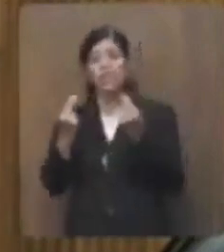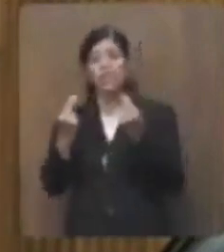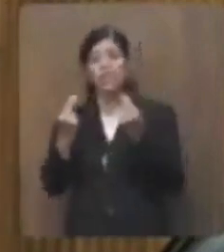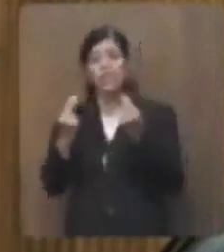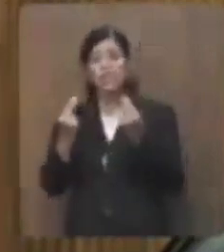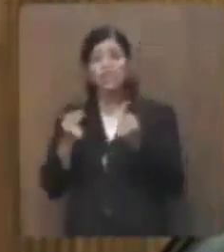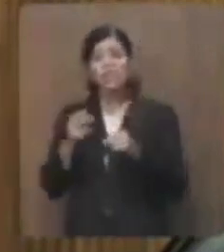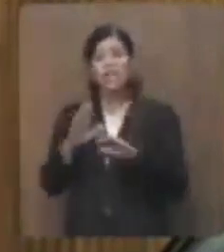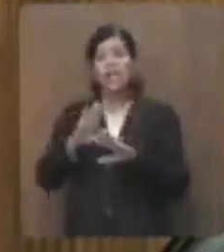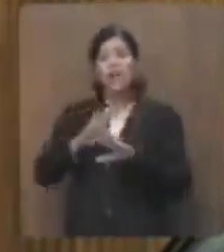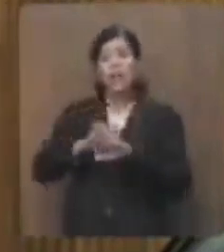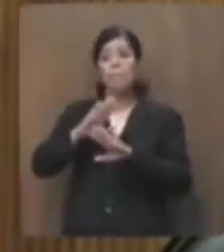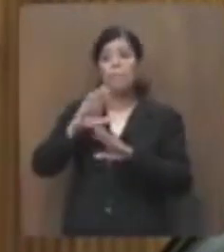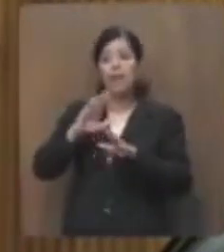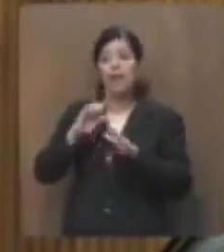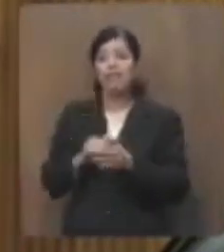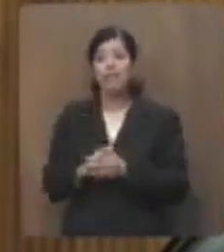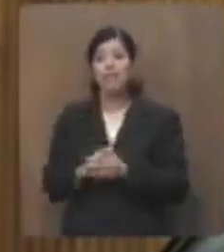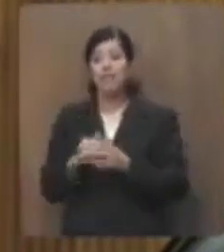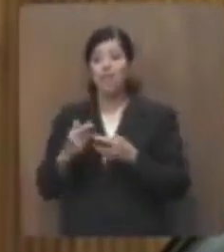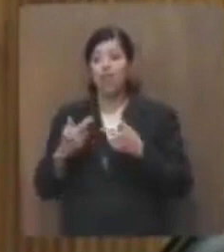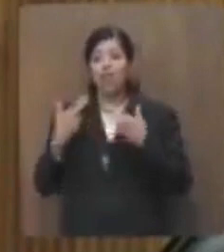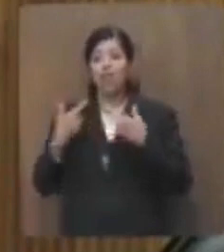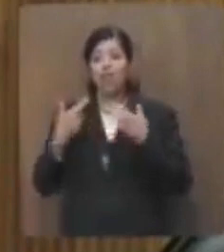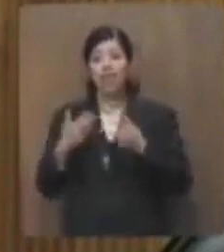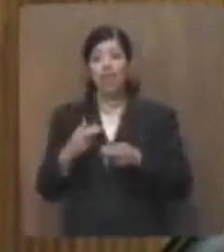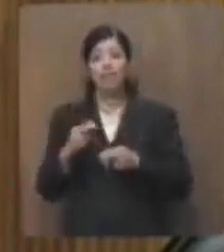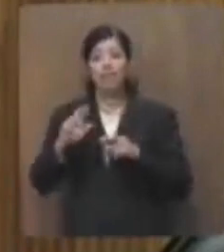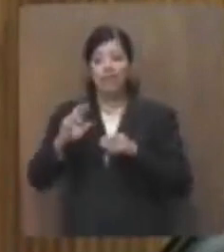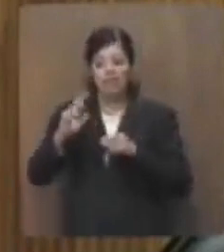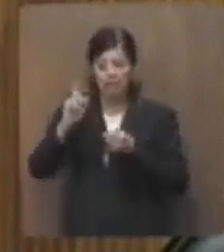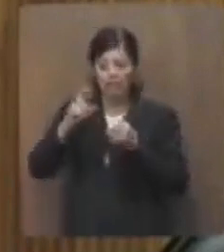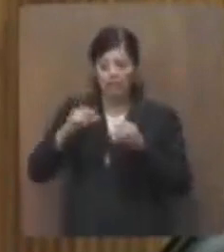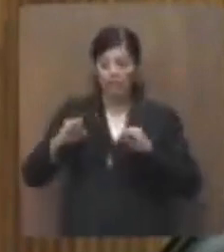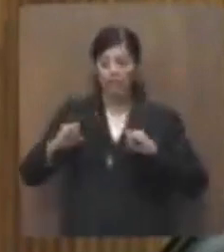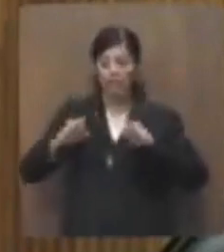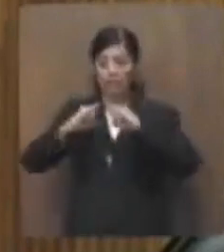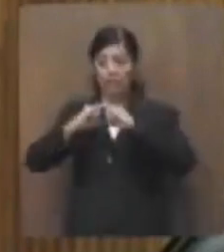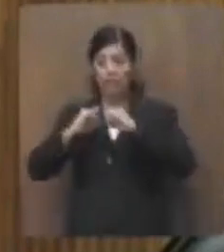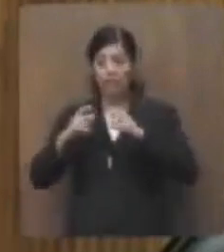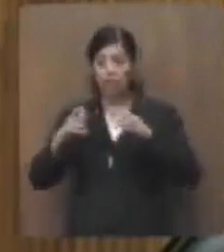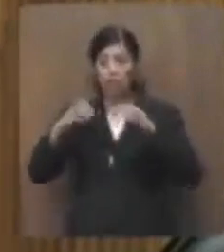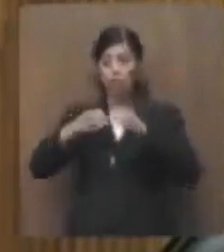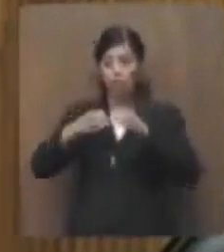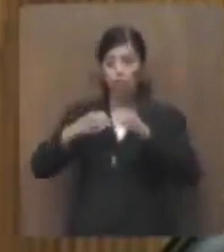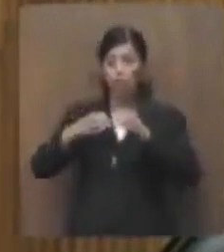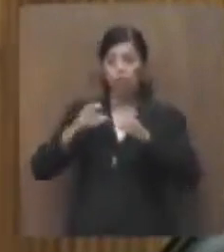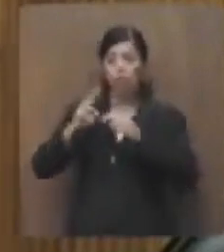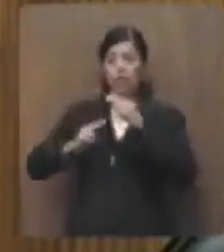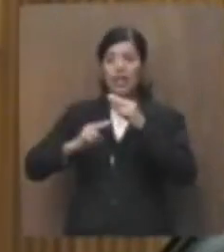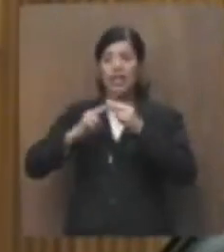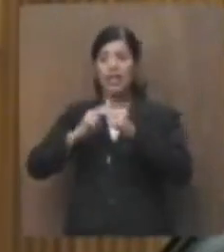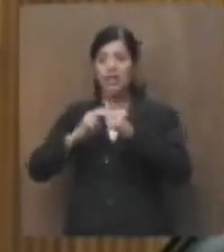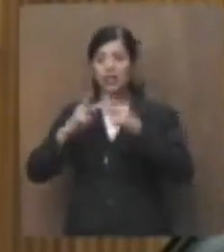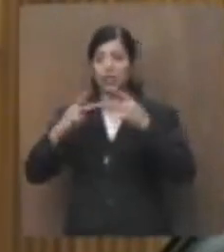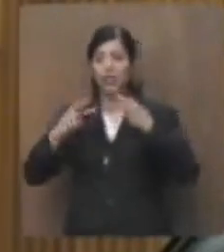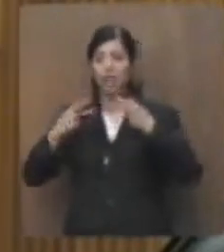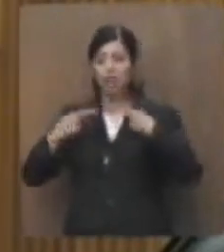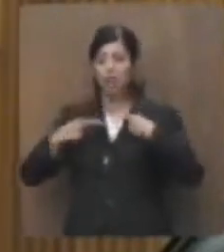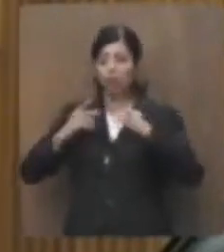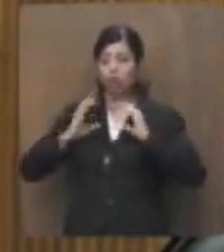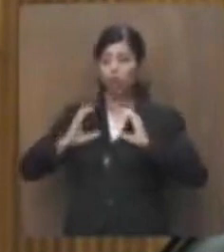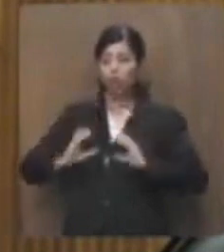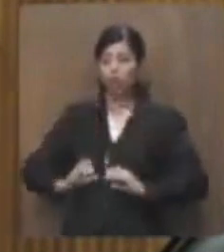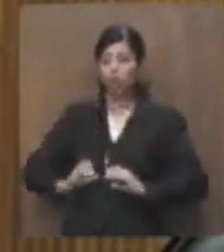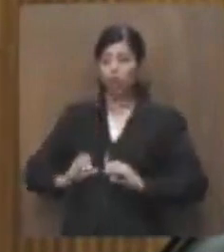el Registro Nacional de trasplantes indica que en julio del presente año se numeraron más de 17 mil personas